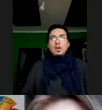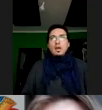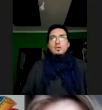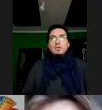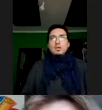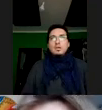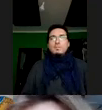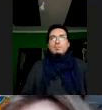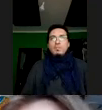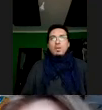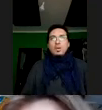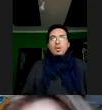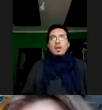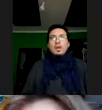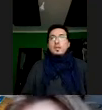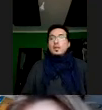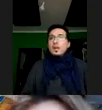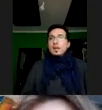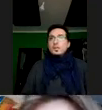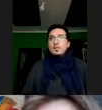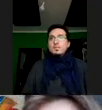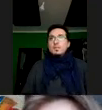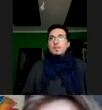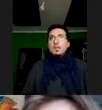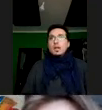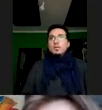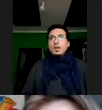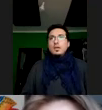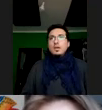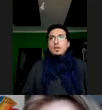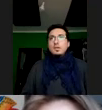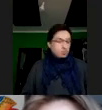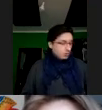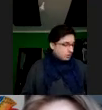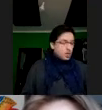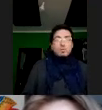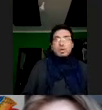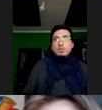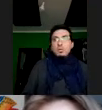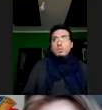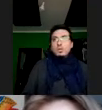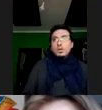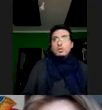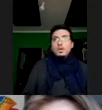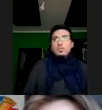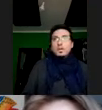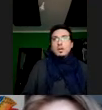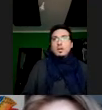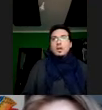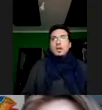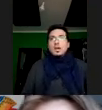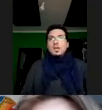costado las líneas de niveles. En este caso aparece, nos acercamos un poquito más porque imagino que no se ve muy